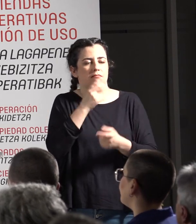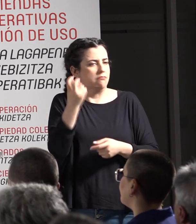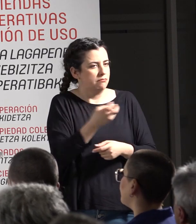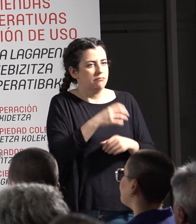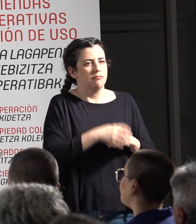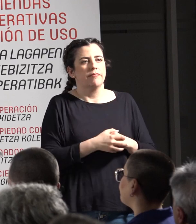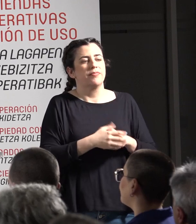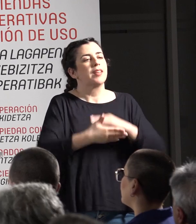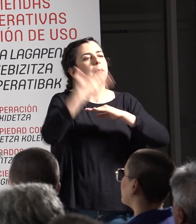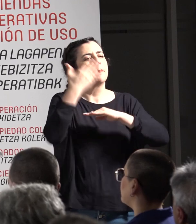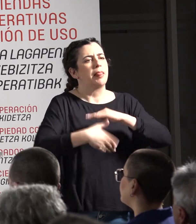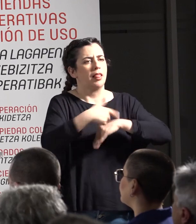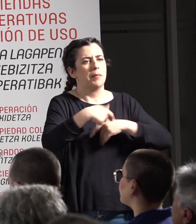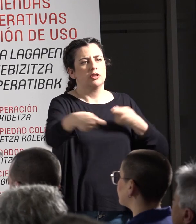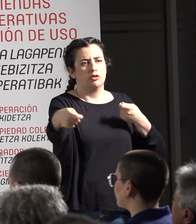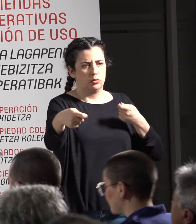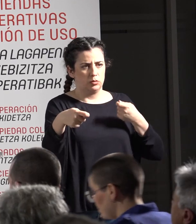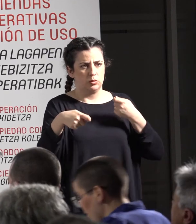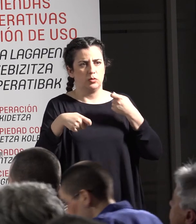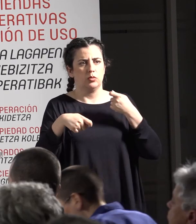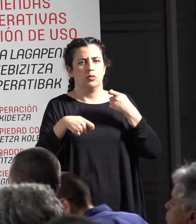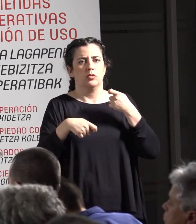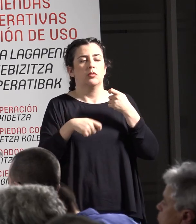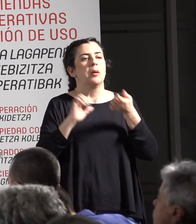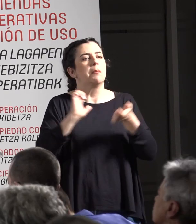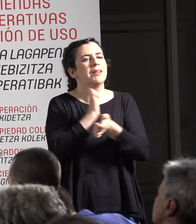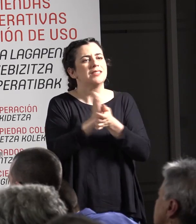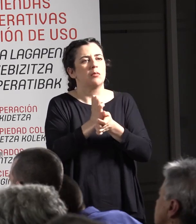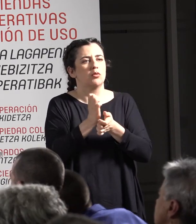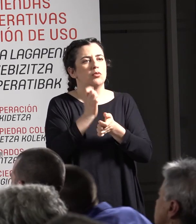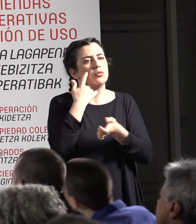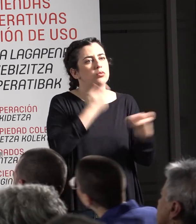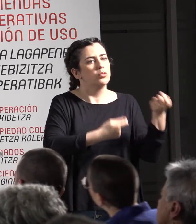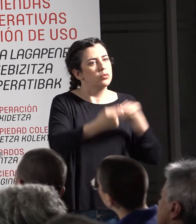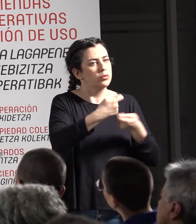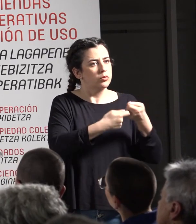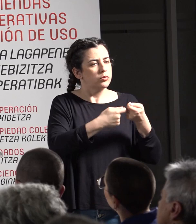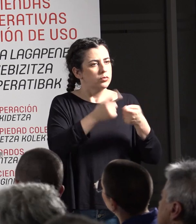Vencimiento. ¿A cuánto tiempo se puede poner el préstamo a la cooperativa?